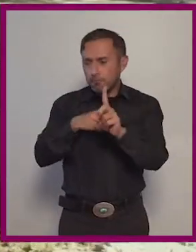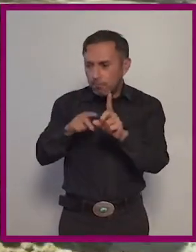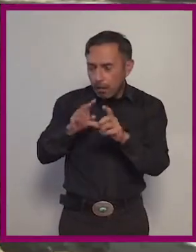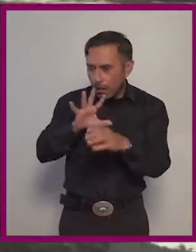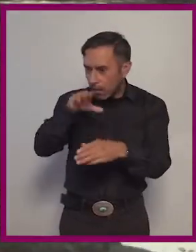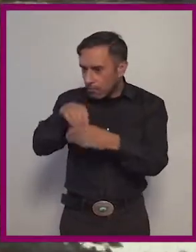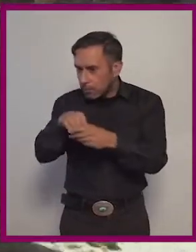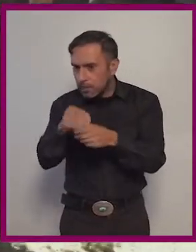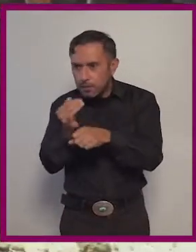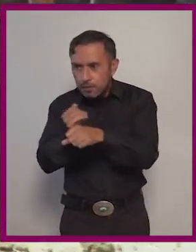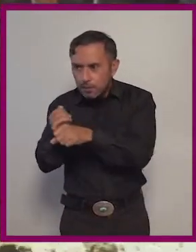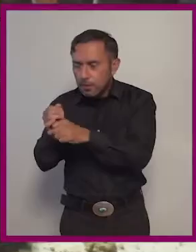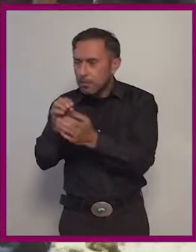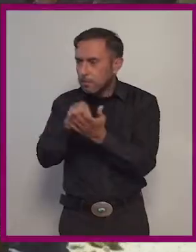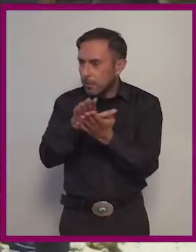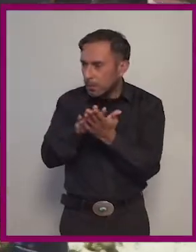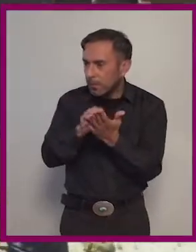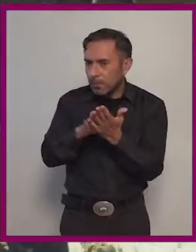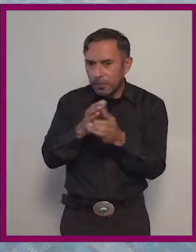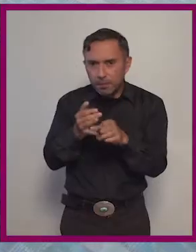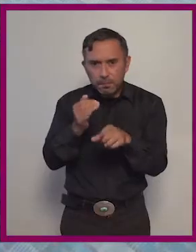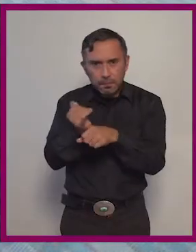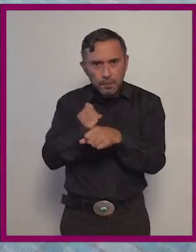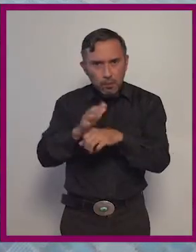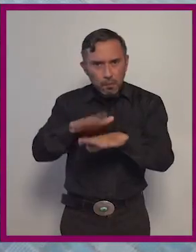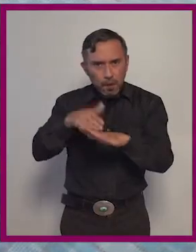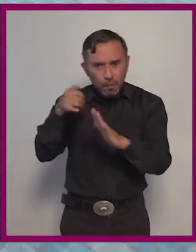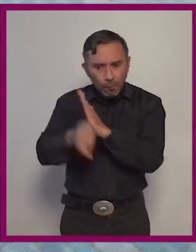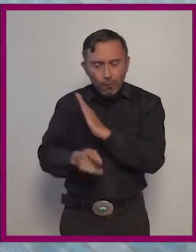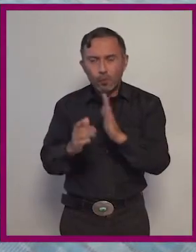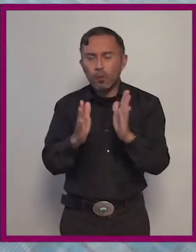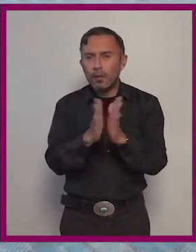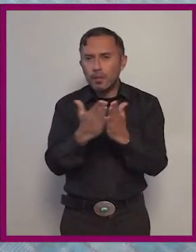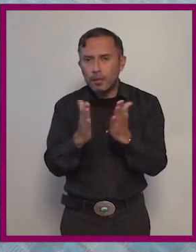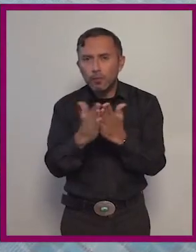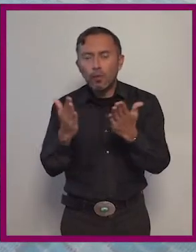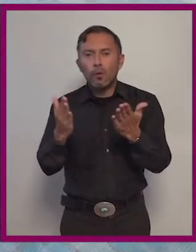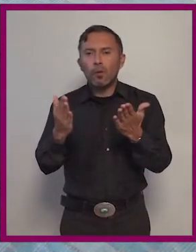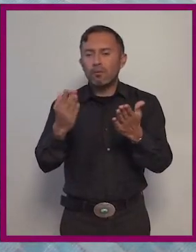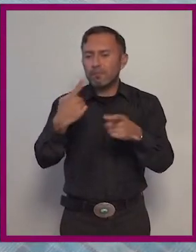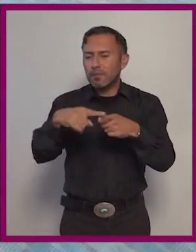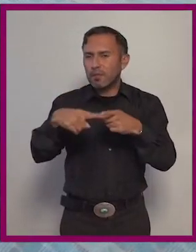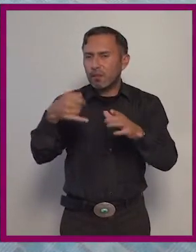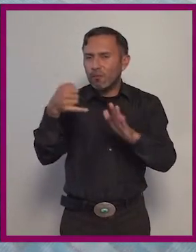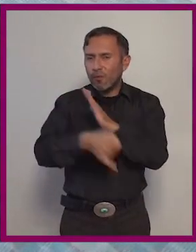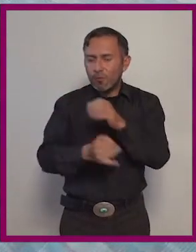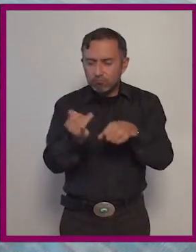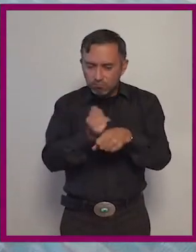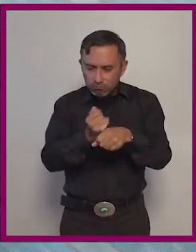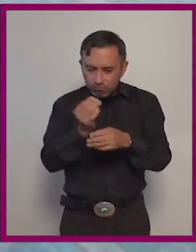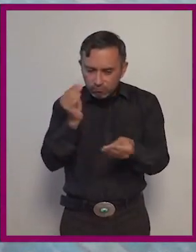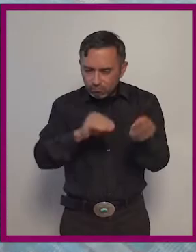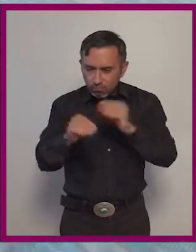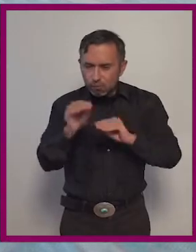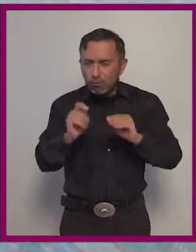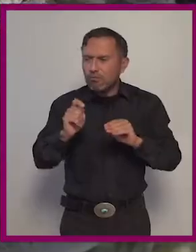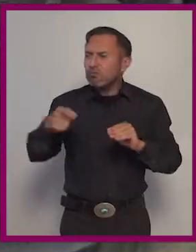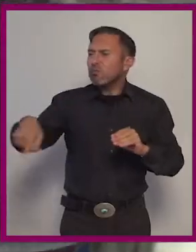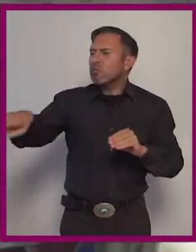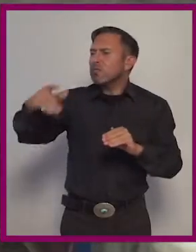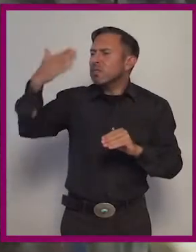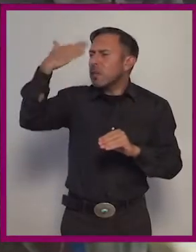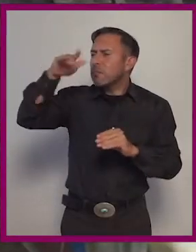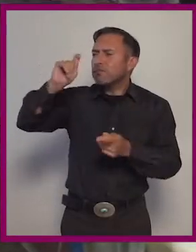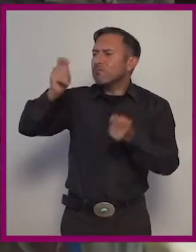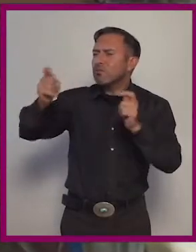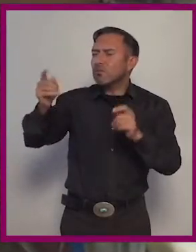ellas y hacen una investigación de fondo y crean libros, compilaciones, etcétera, sobre cuáles son esos saberes.